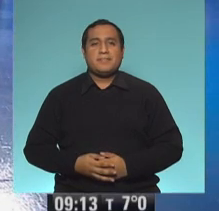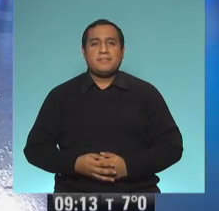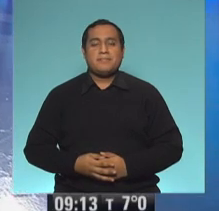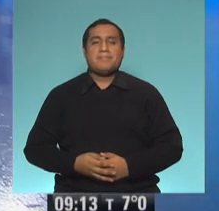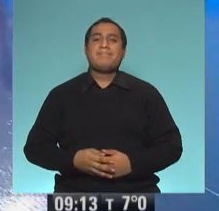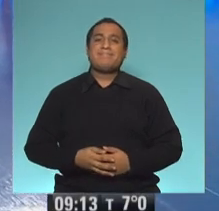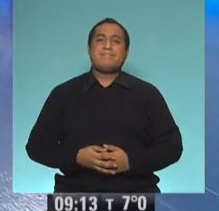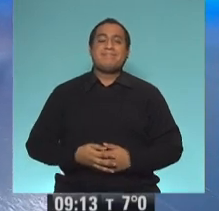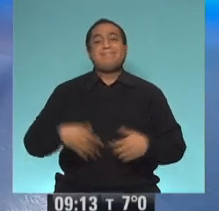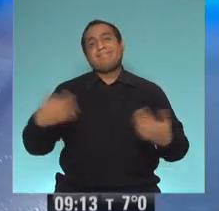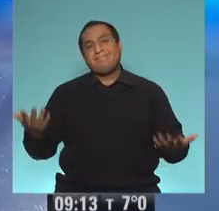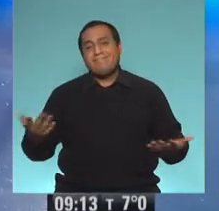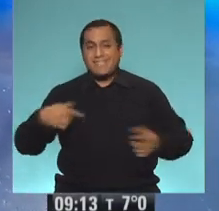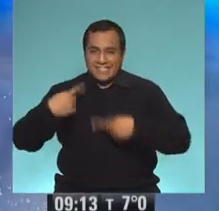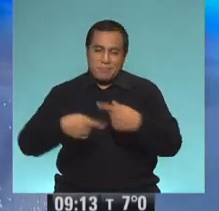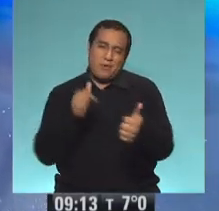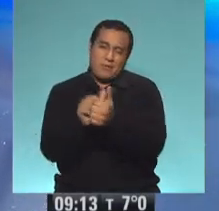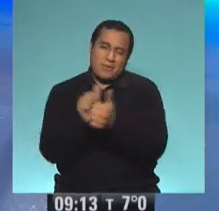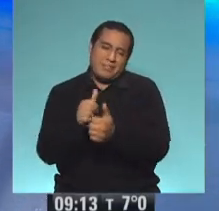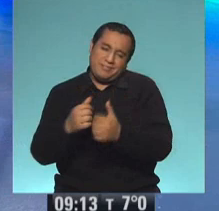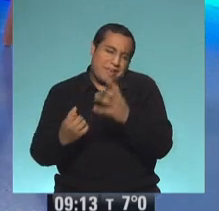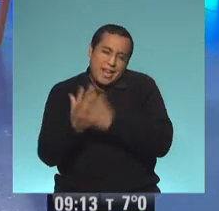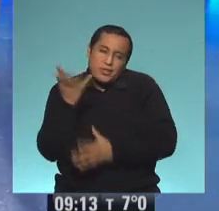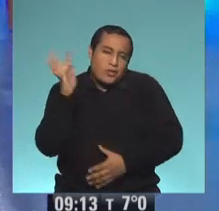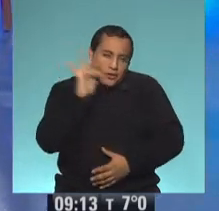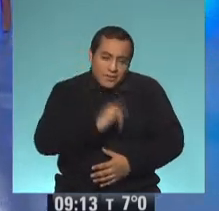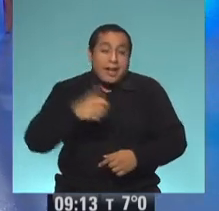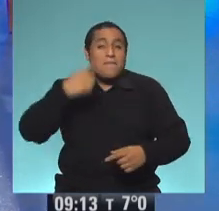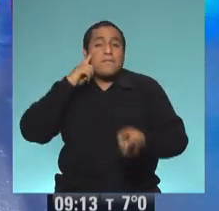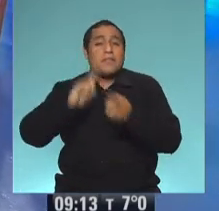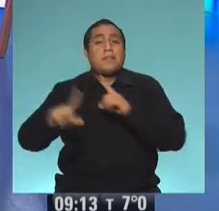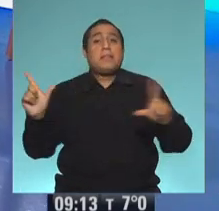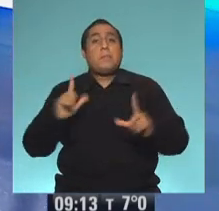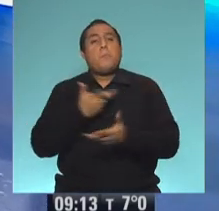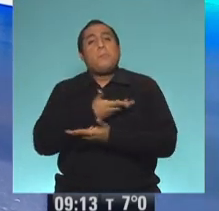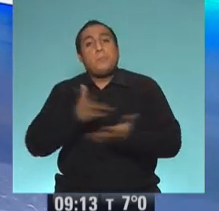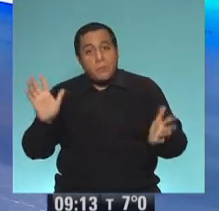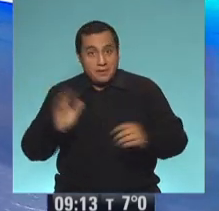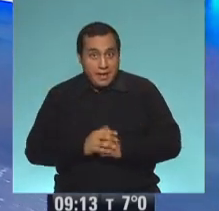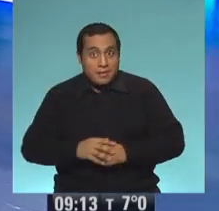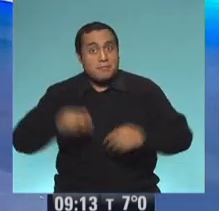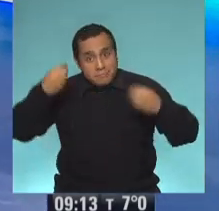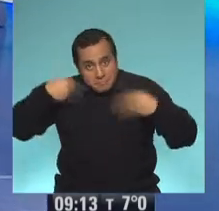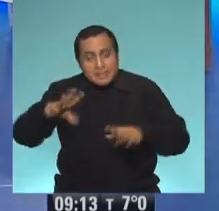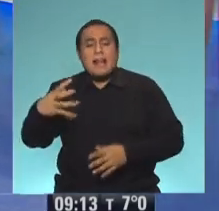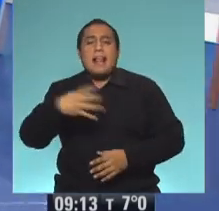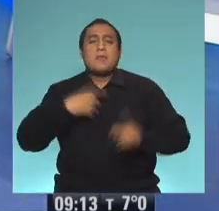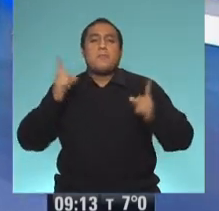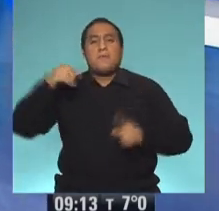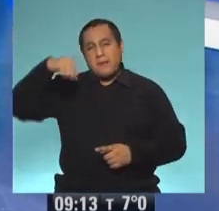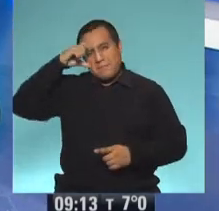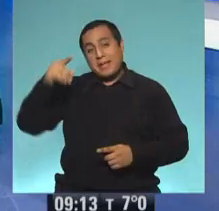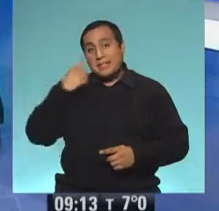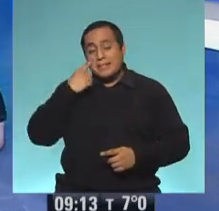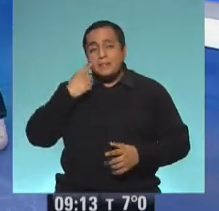Andar por la y lo seguimos acompañando como todas las mañanas acá en vivo desde la televisión pública y ya empezamos la clase de la señor Mechi. Sí, ¿qué